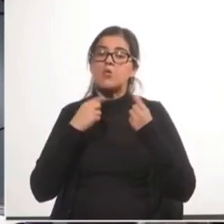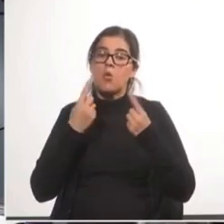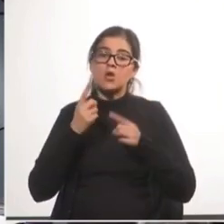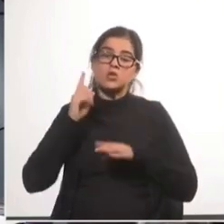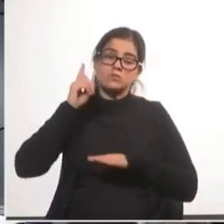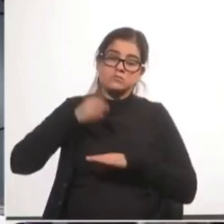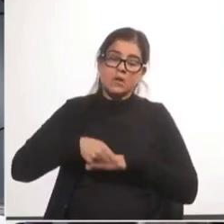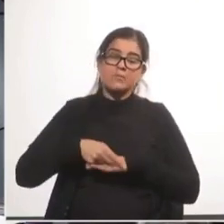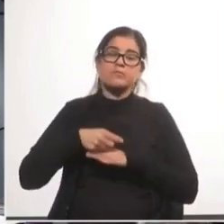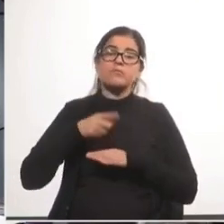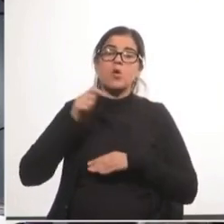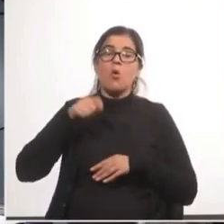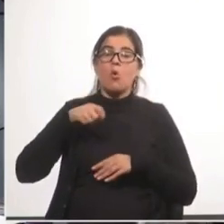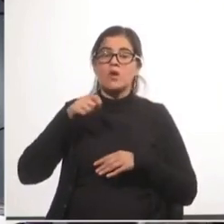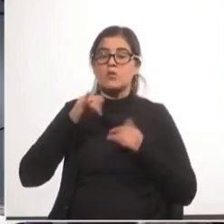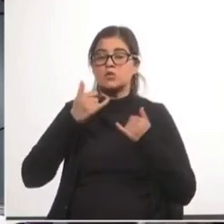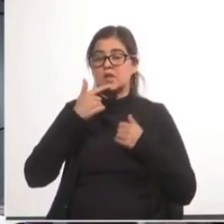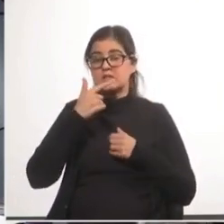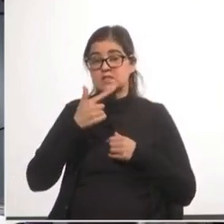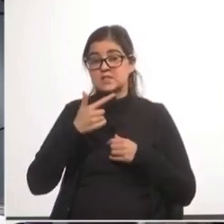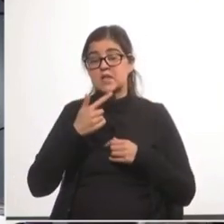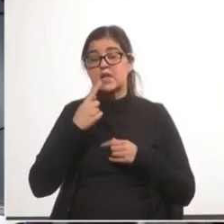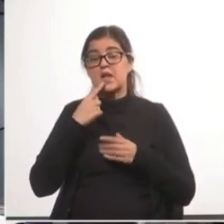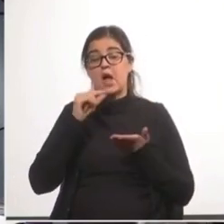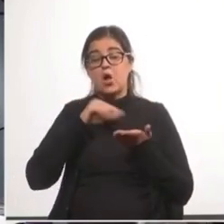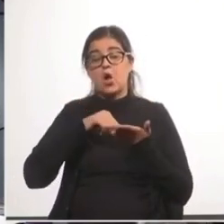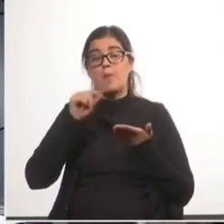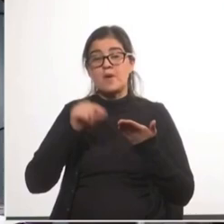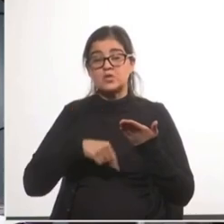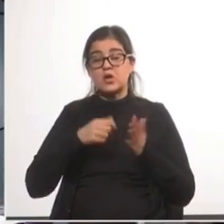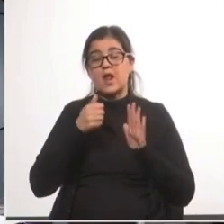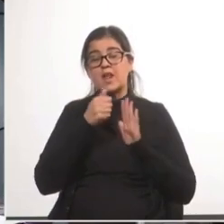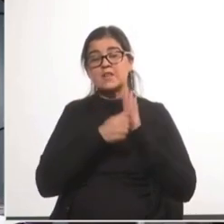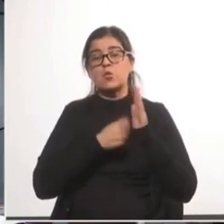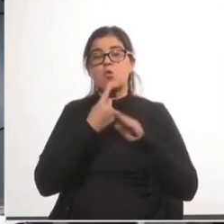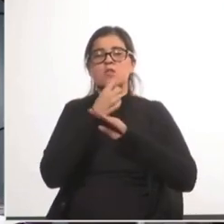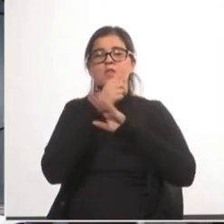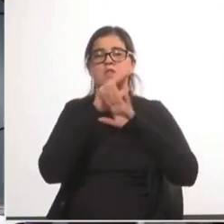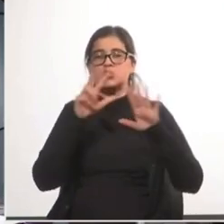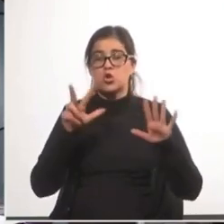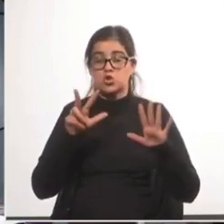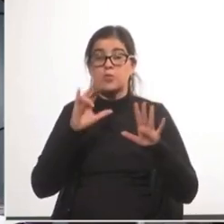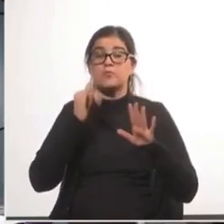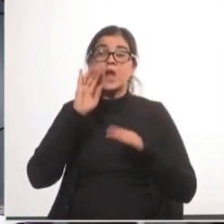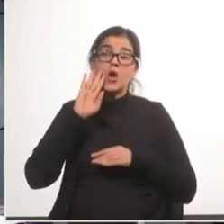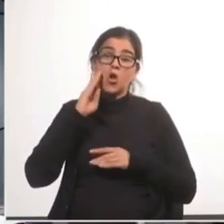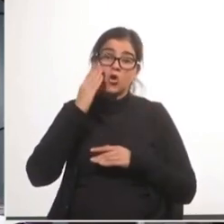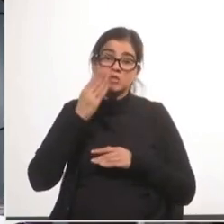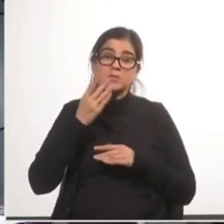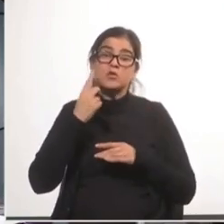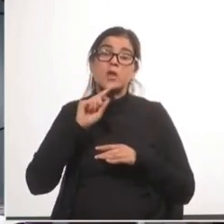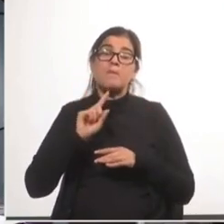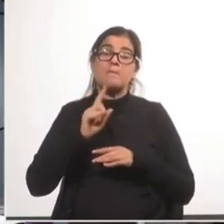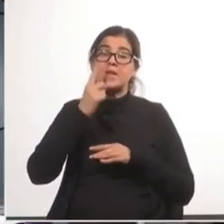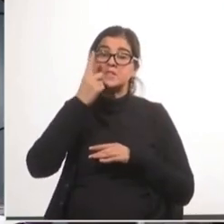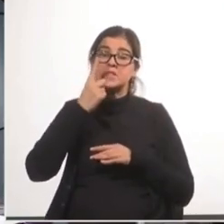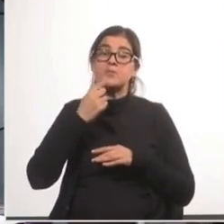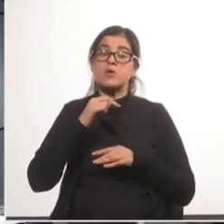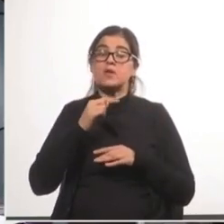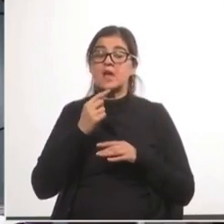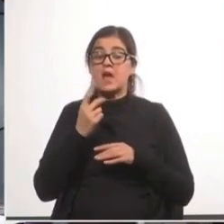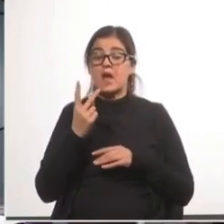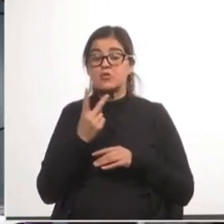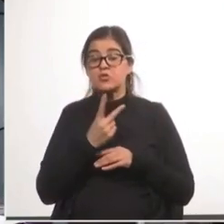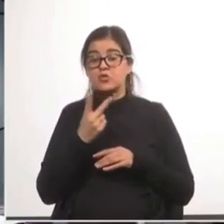ordenamiento jurídico conforme lo que señala la Convención en su artículo 18. El reconocimiento del principio de que